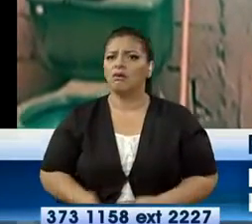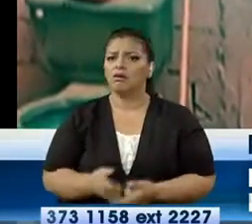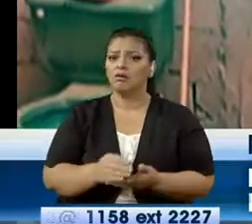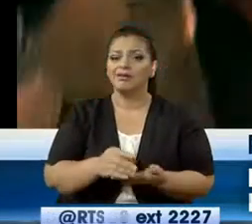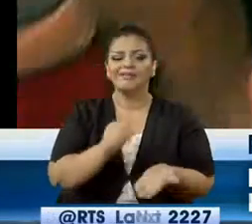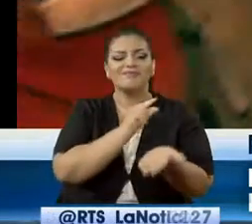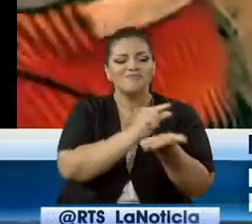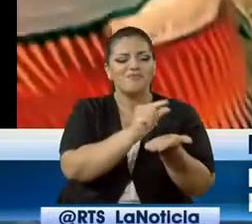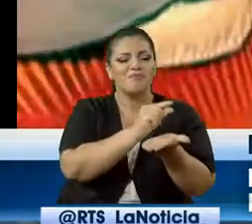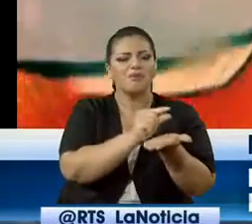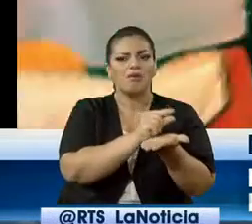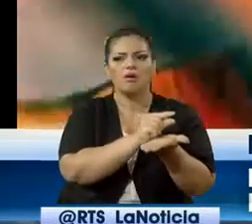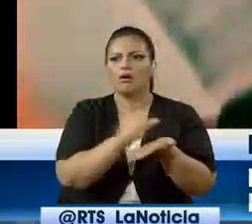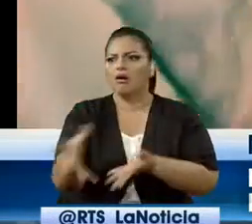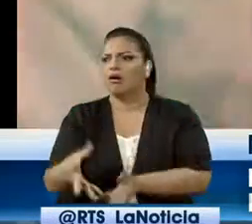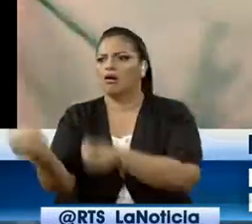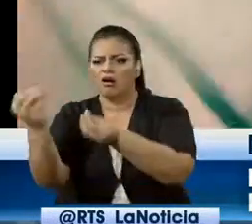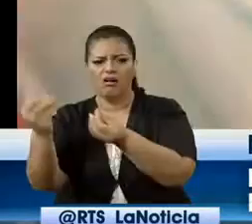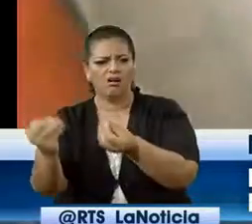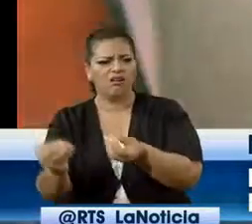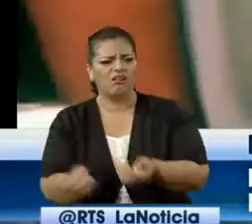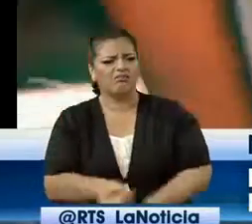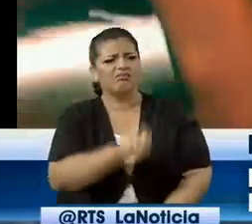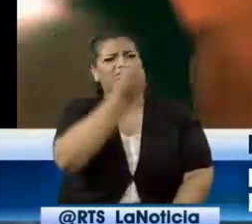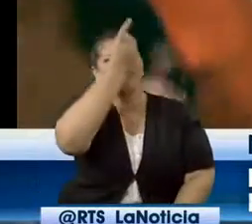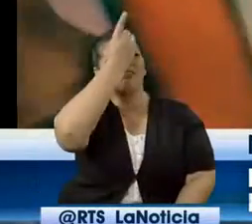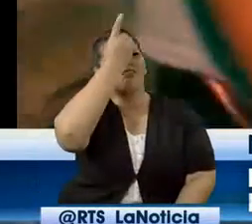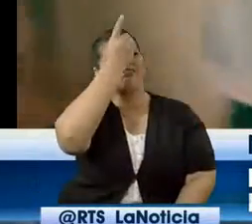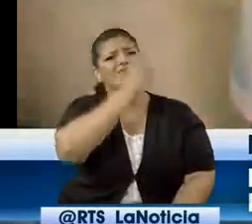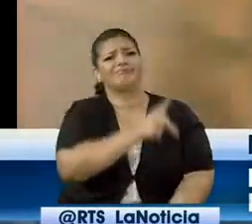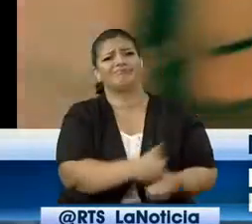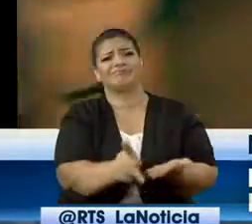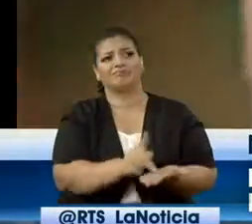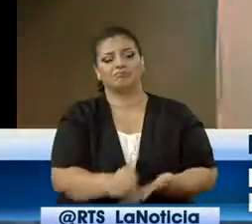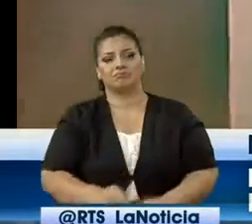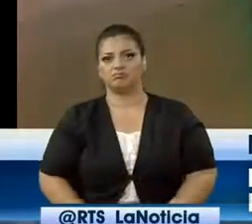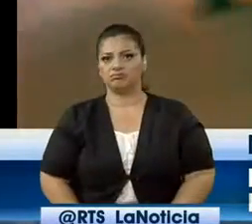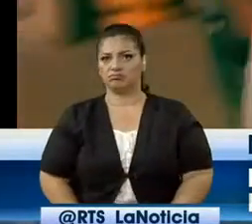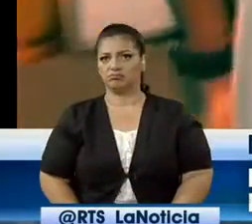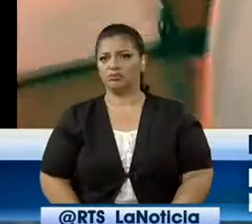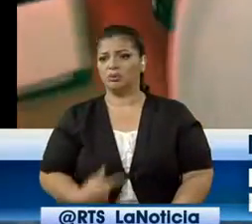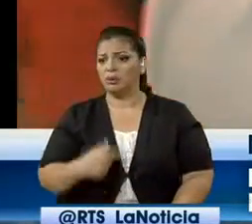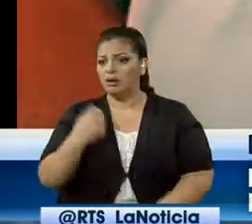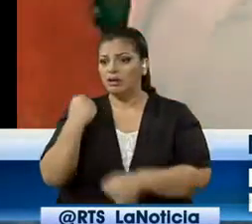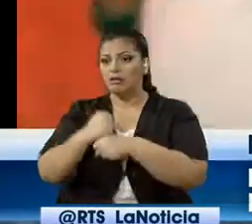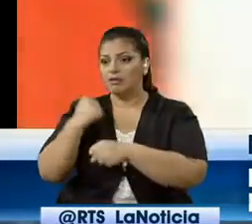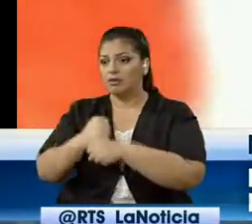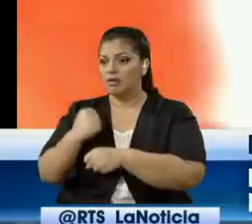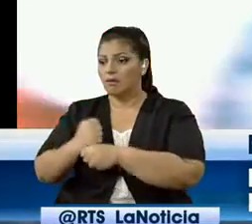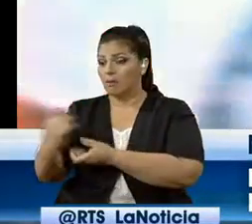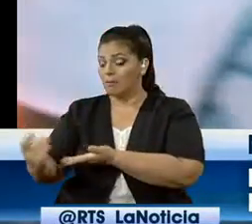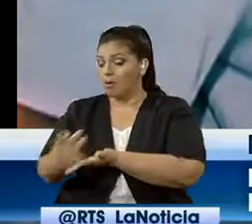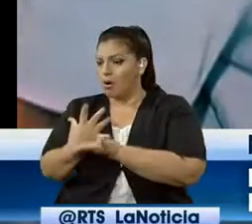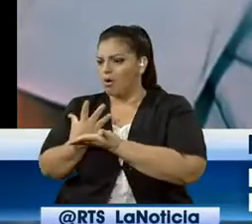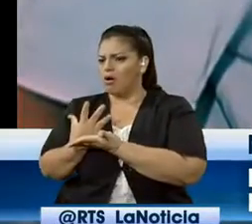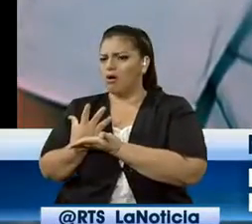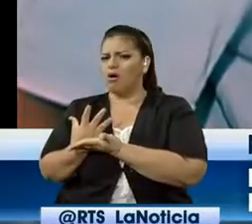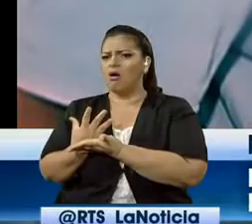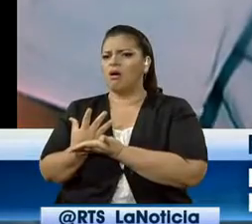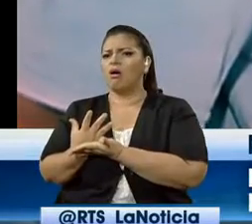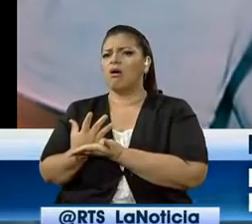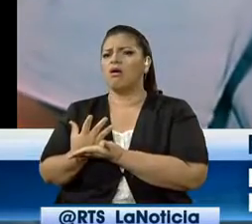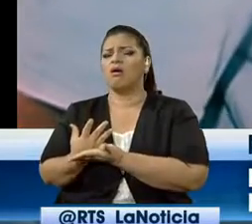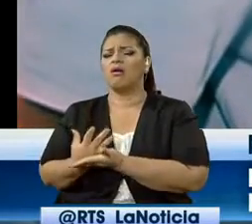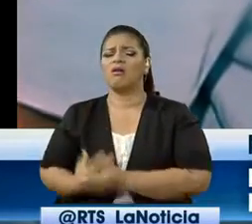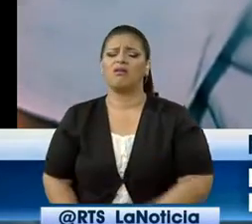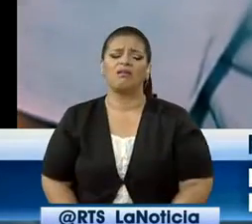almacén y, lo que es peor, está sin trabajo, pues fue despedido ese mismo día por abandonar su puesto. Producto del robo, porque